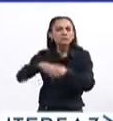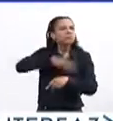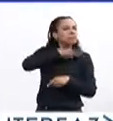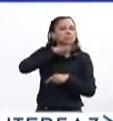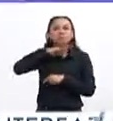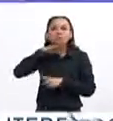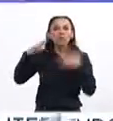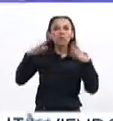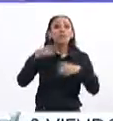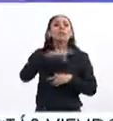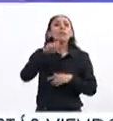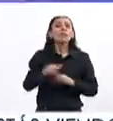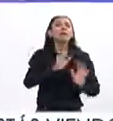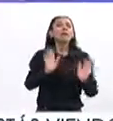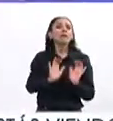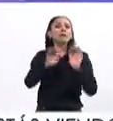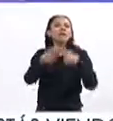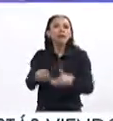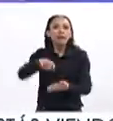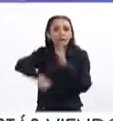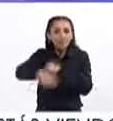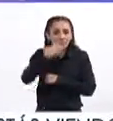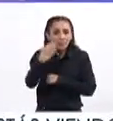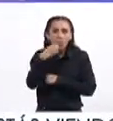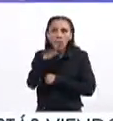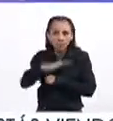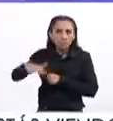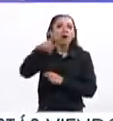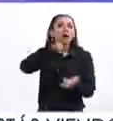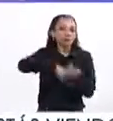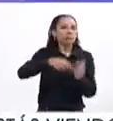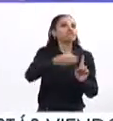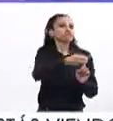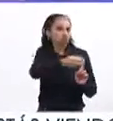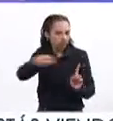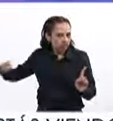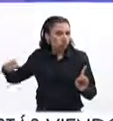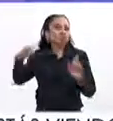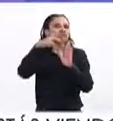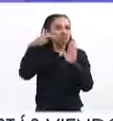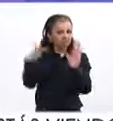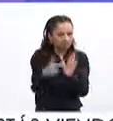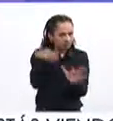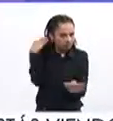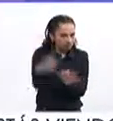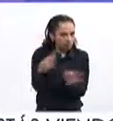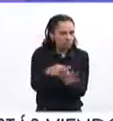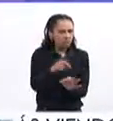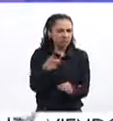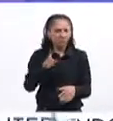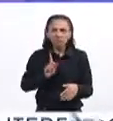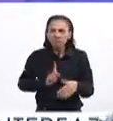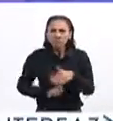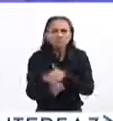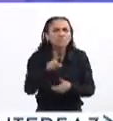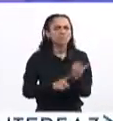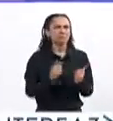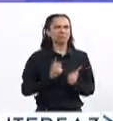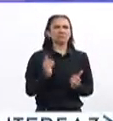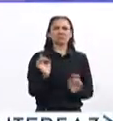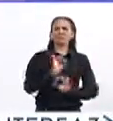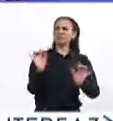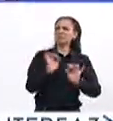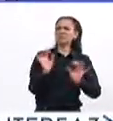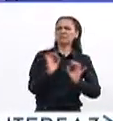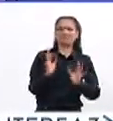entonces cuando llego a la escuela, por ejemplo, que es un ambiente estructurado, pues ahí ya no me parece, ¿no? Ya no tengo. Y pusiste un